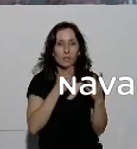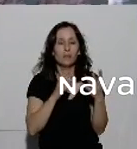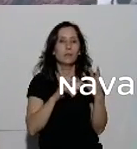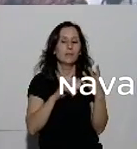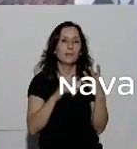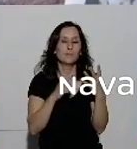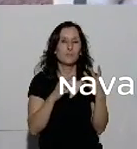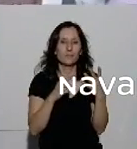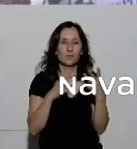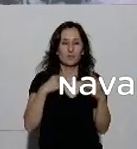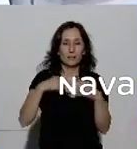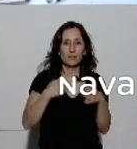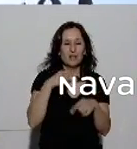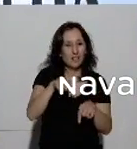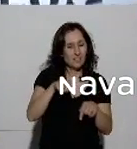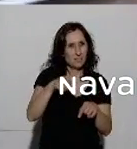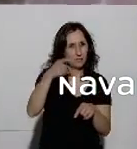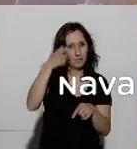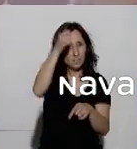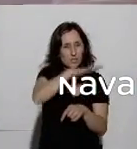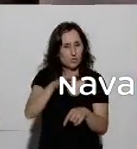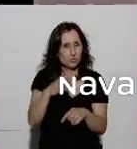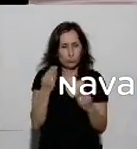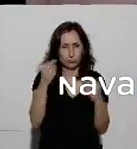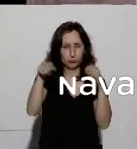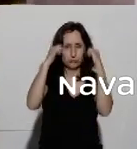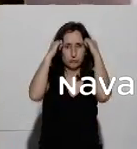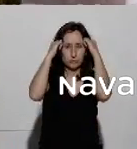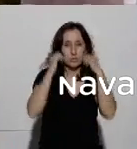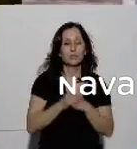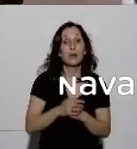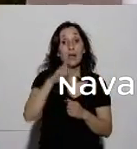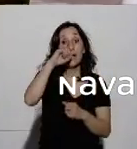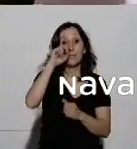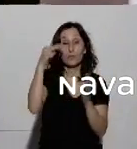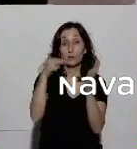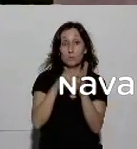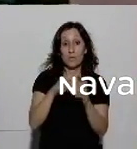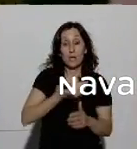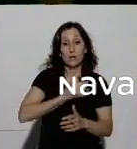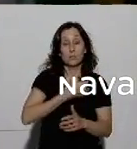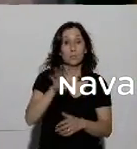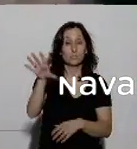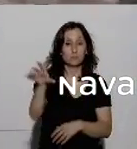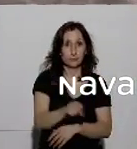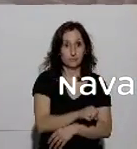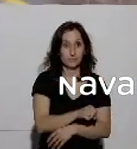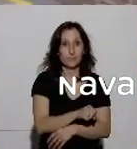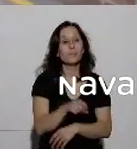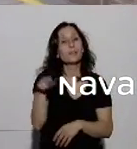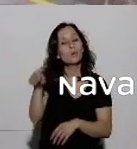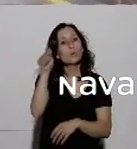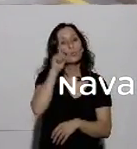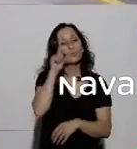accedido muchos niños y niñas de Zugarramurdi. Estuvo en ruinas hasta que en el año 2000 lo compró el ayuntamiento de la localidad con el objetivo de hacer un